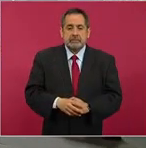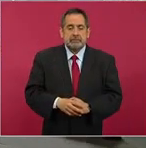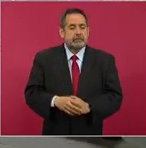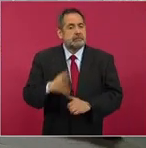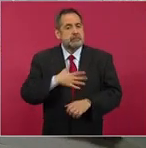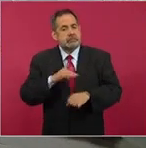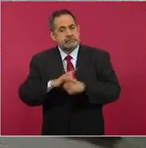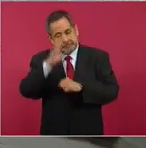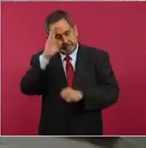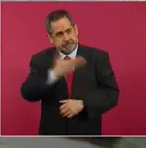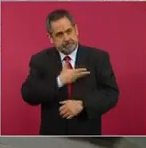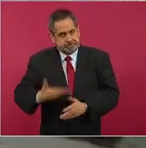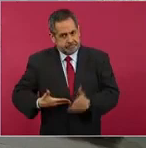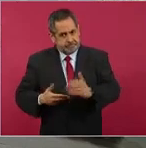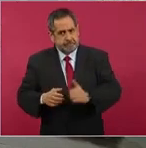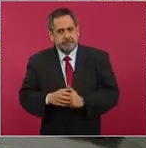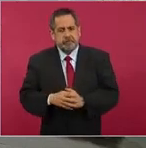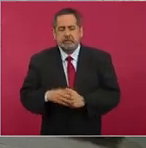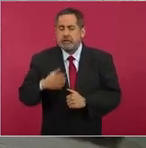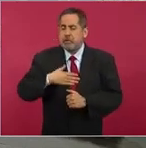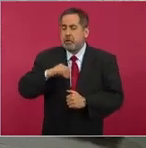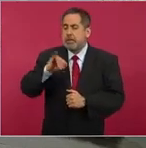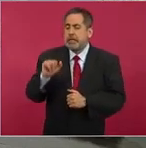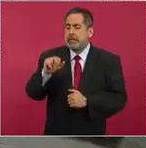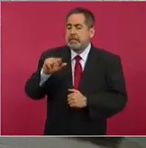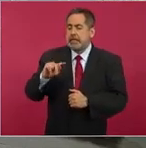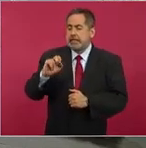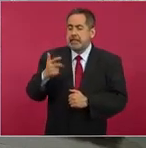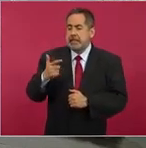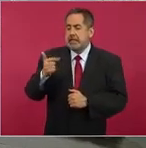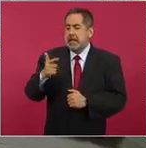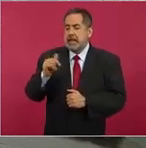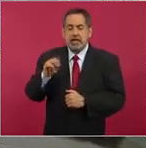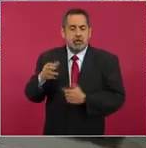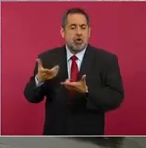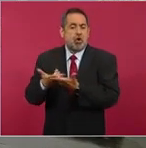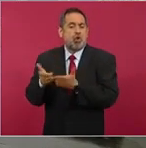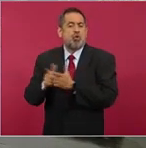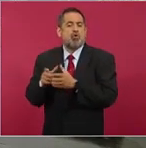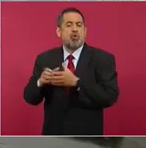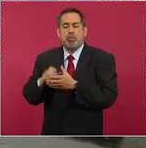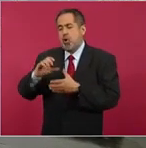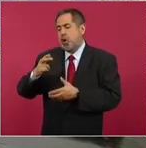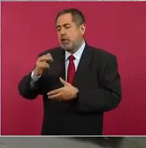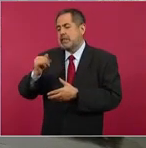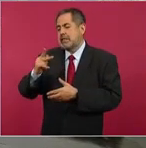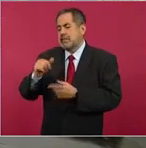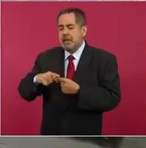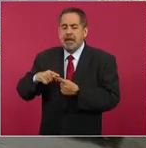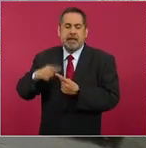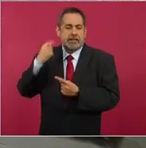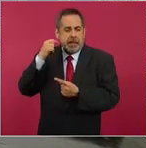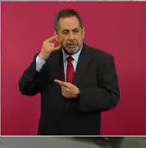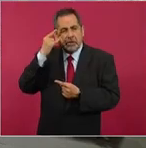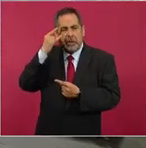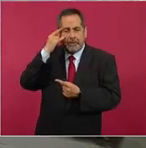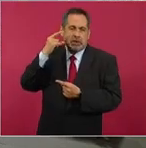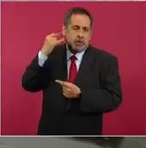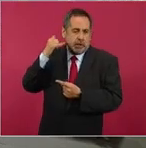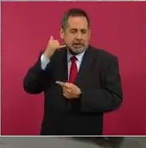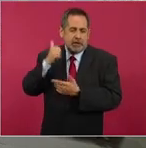Buenos días, señor presidente. Janet Galindo, de Grupo Transmedia La Chispa, Tabasco, Campeche, Yucatán y Ciudad de